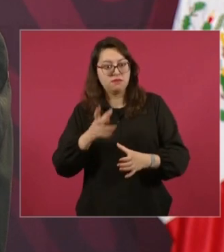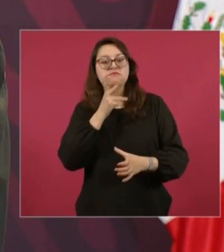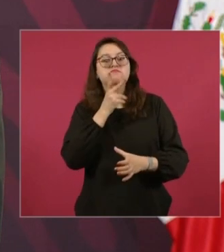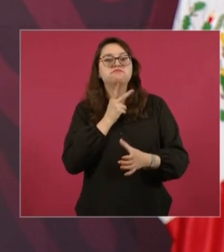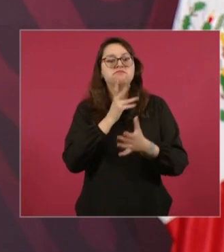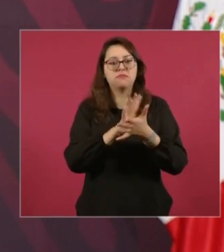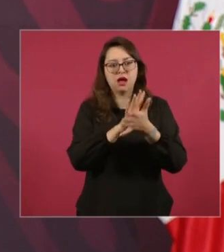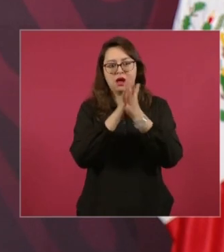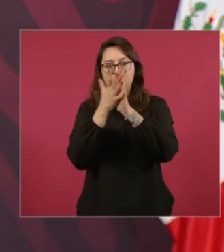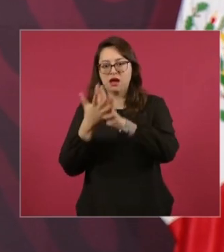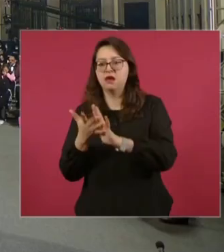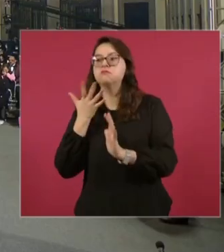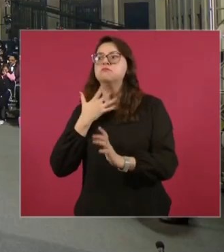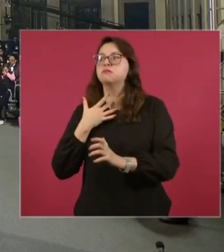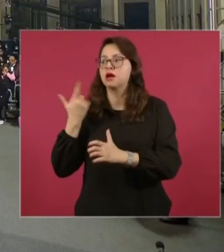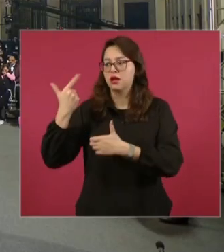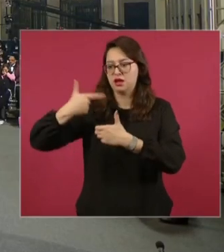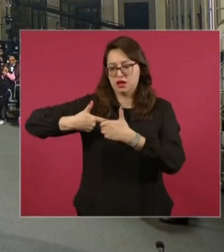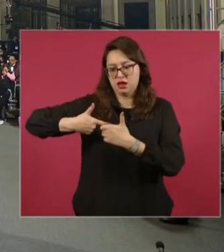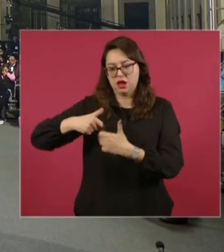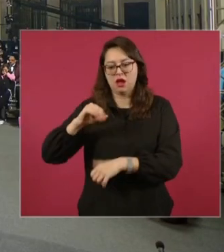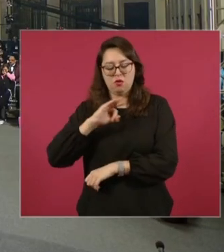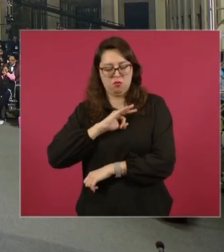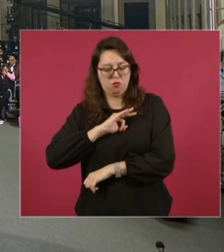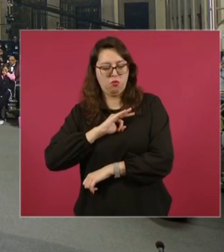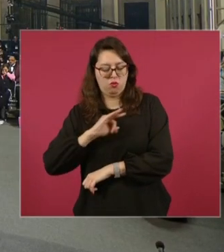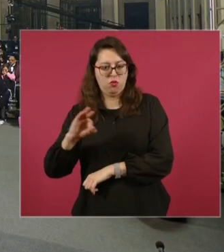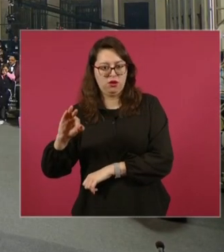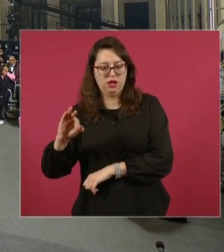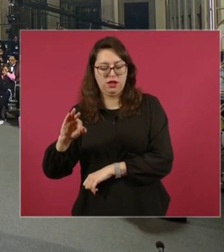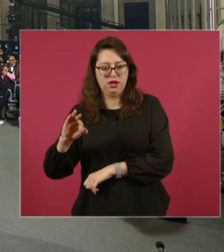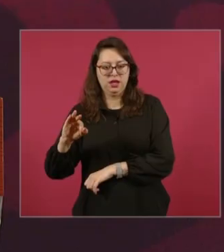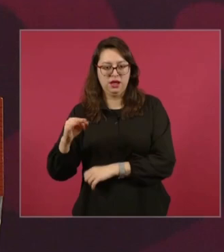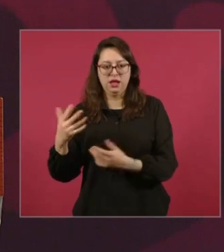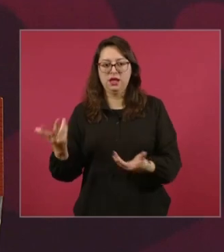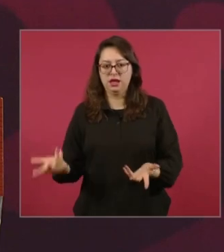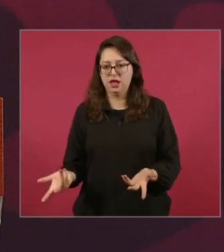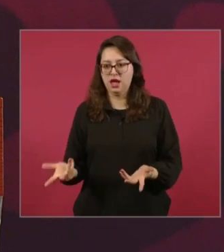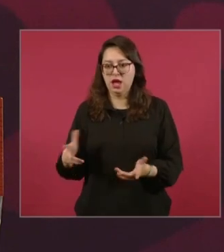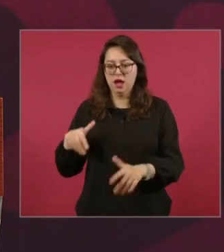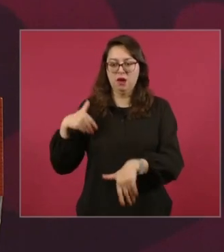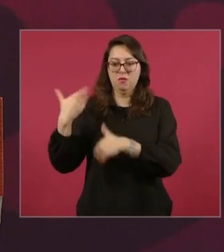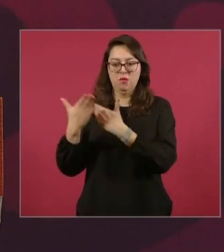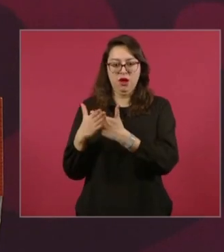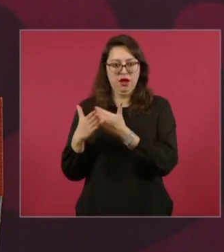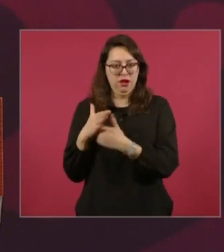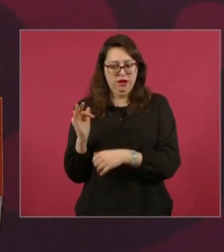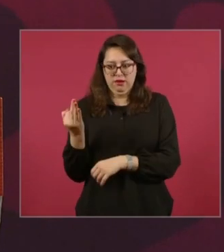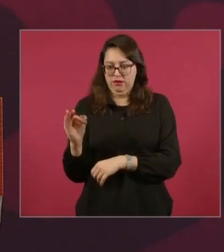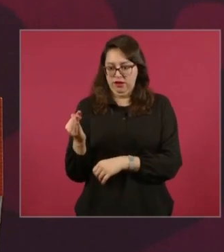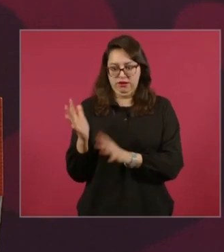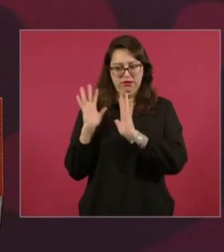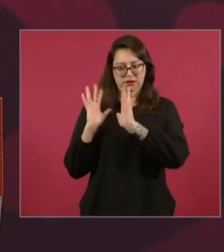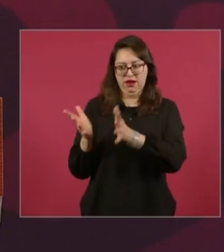a tener ya toda su producción en febrero, el mes próximo.